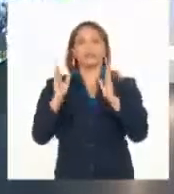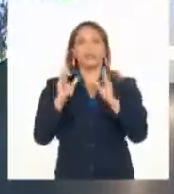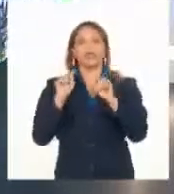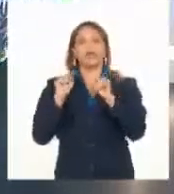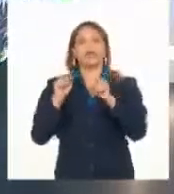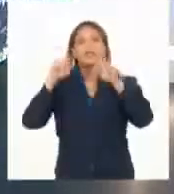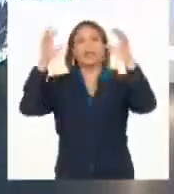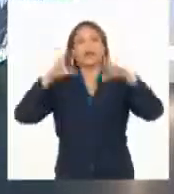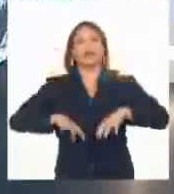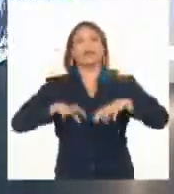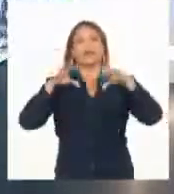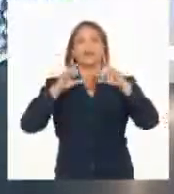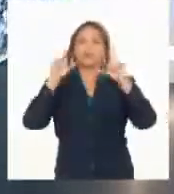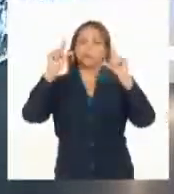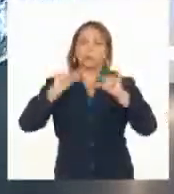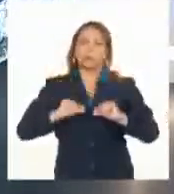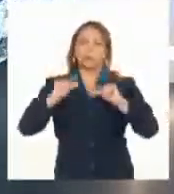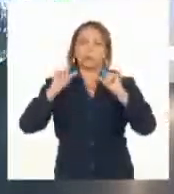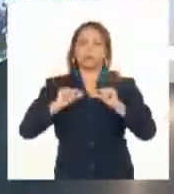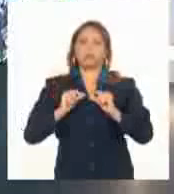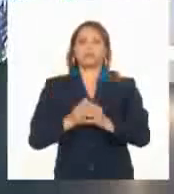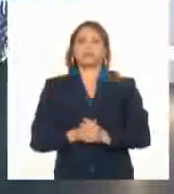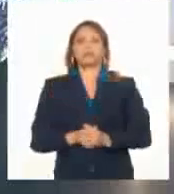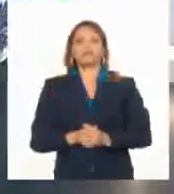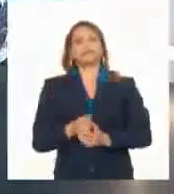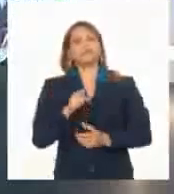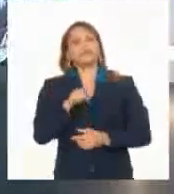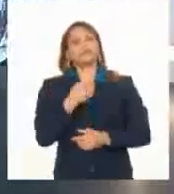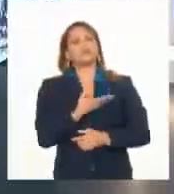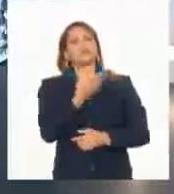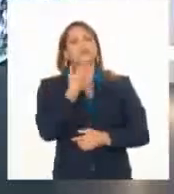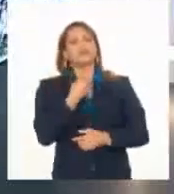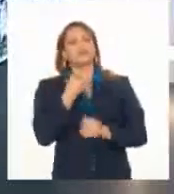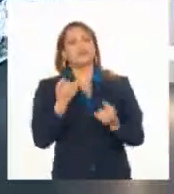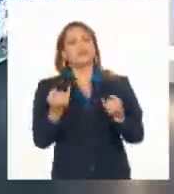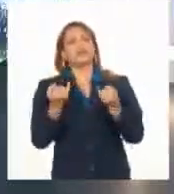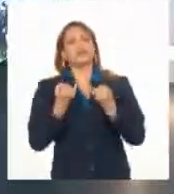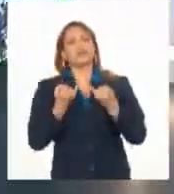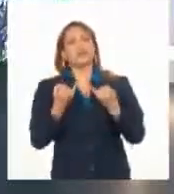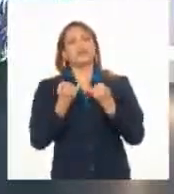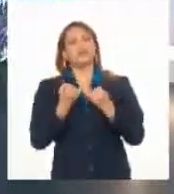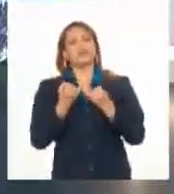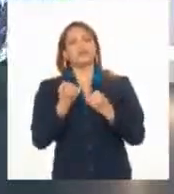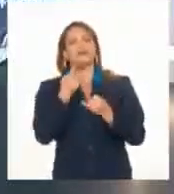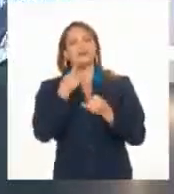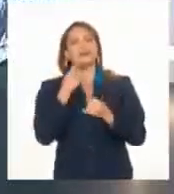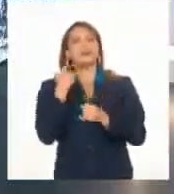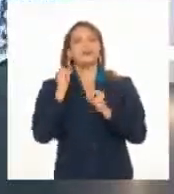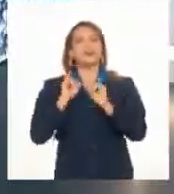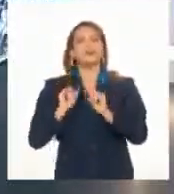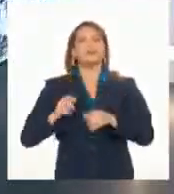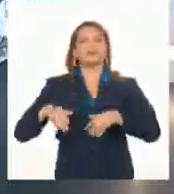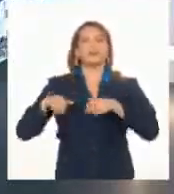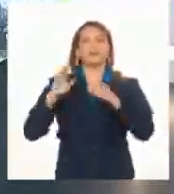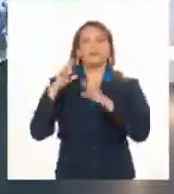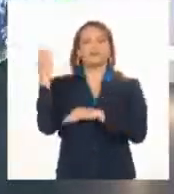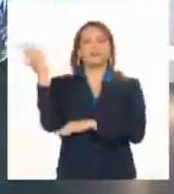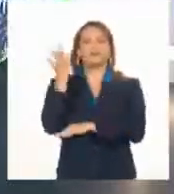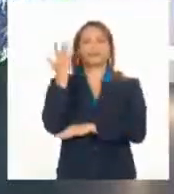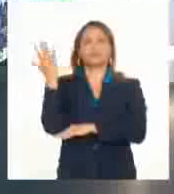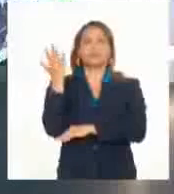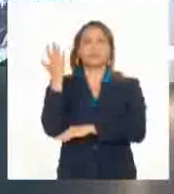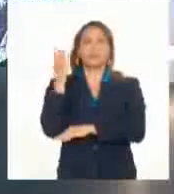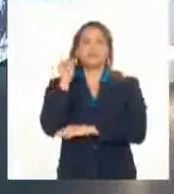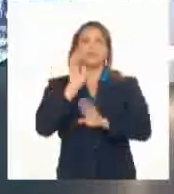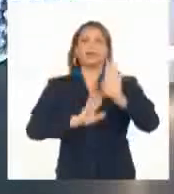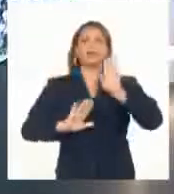las lluvias serán muy escasas. Ahora, me hablaba del aviso que ya ha sido emitido por el Instituto de Meteorología y en correspondencia la